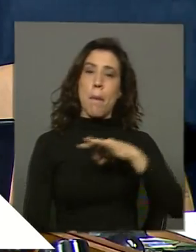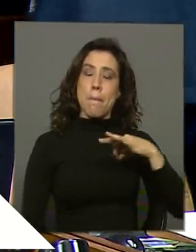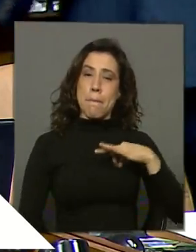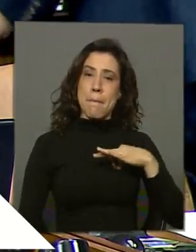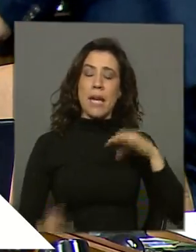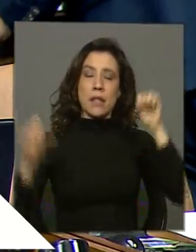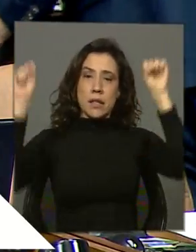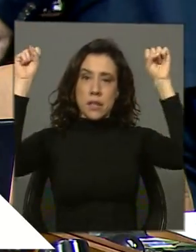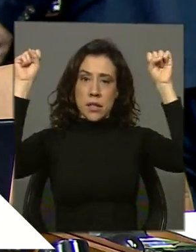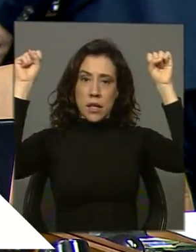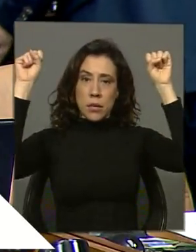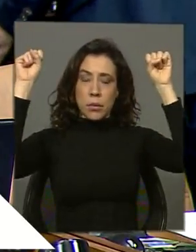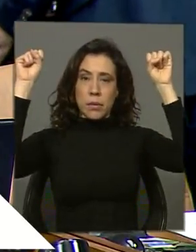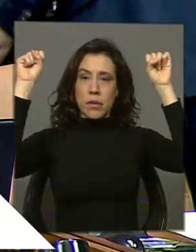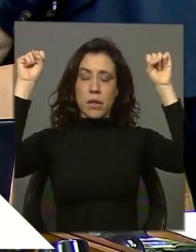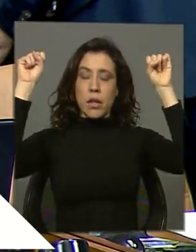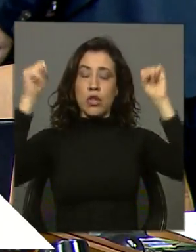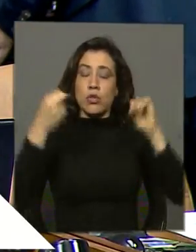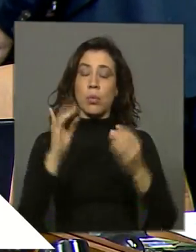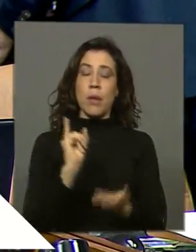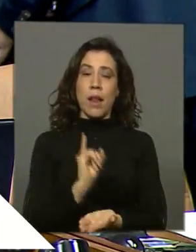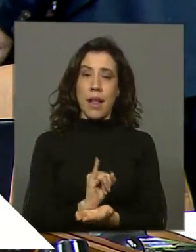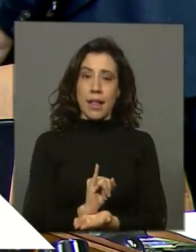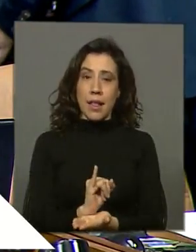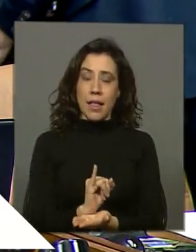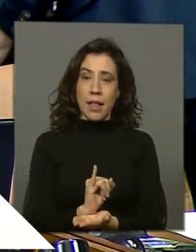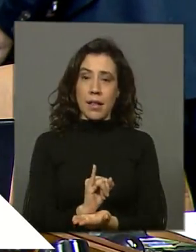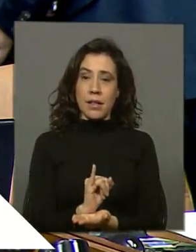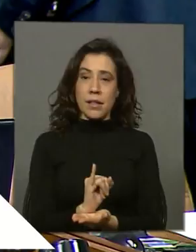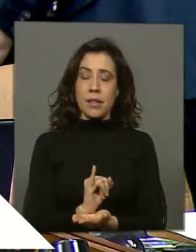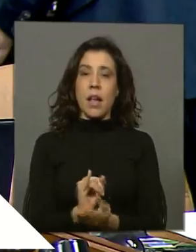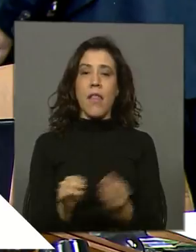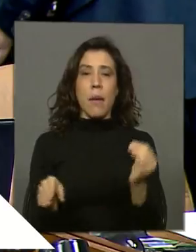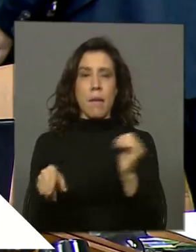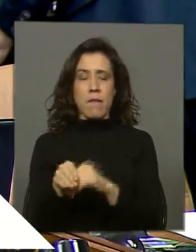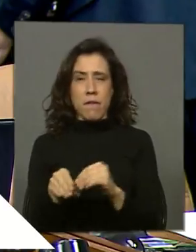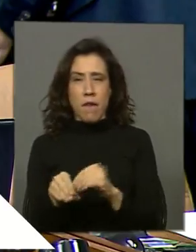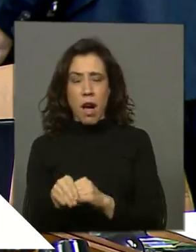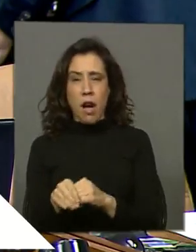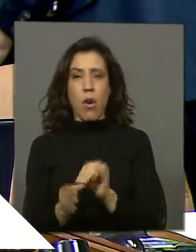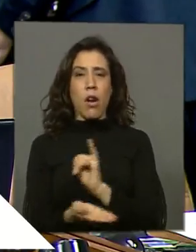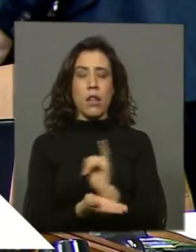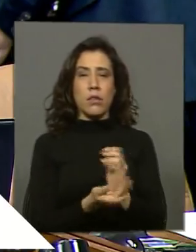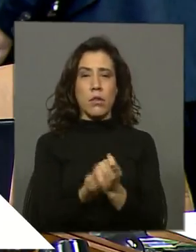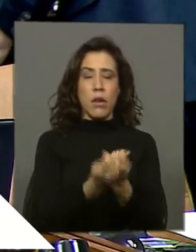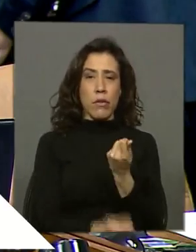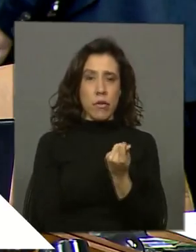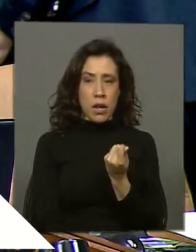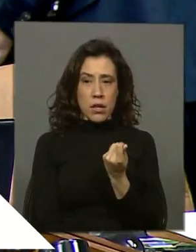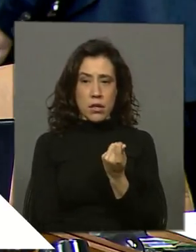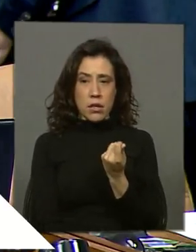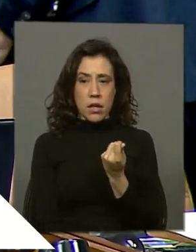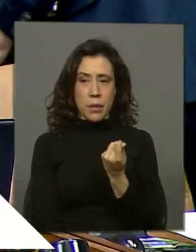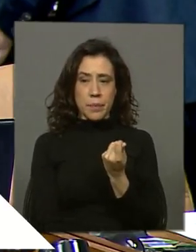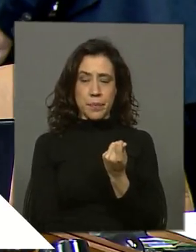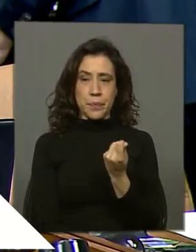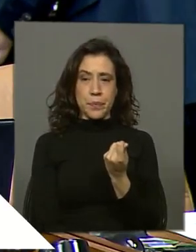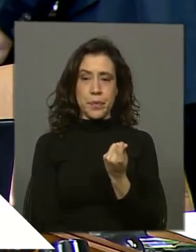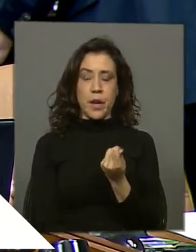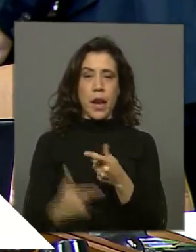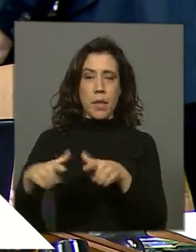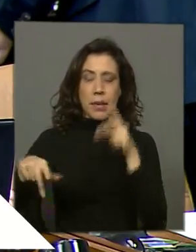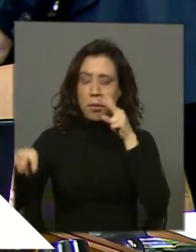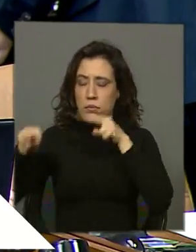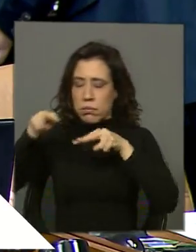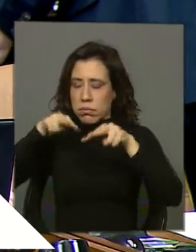público a las superintendencias como la superintendencia banco instituciones financieras a la unidad de